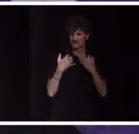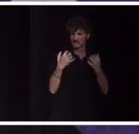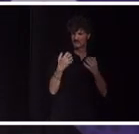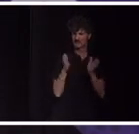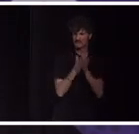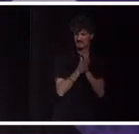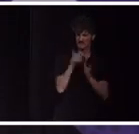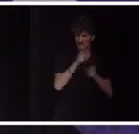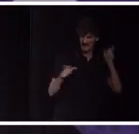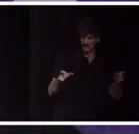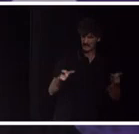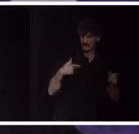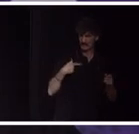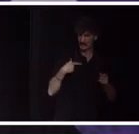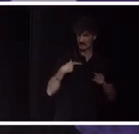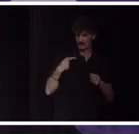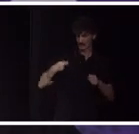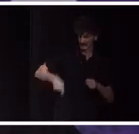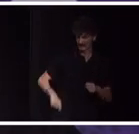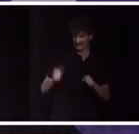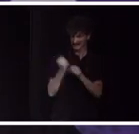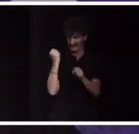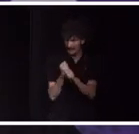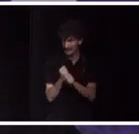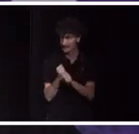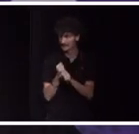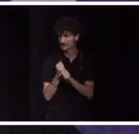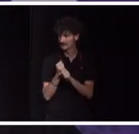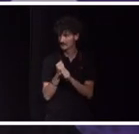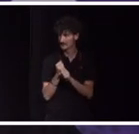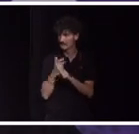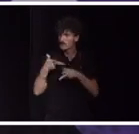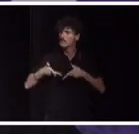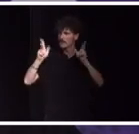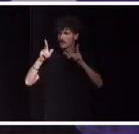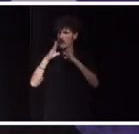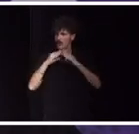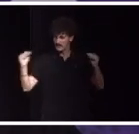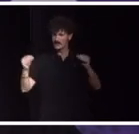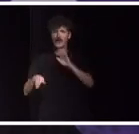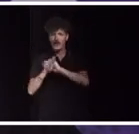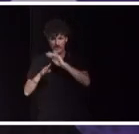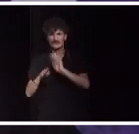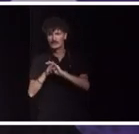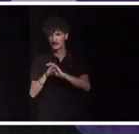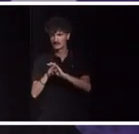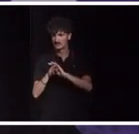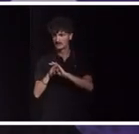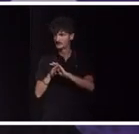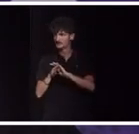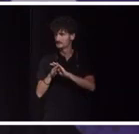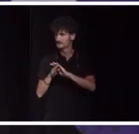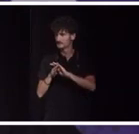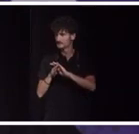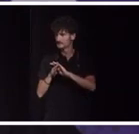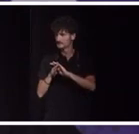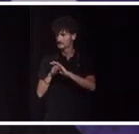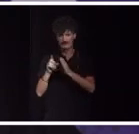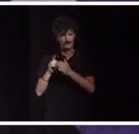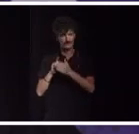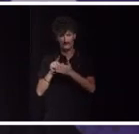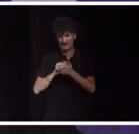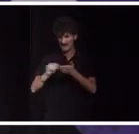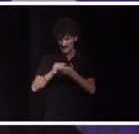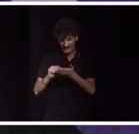a la clase trabajadora que le permitió poder llegar a la universidad y tener uno de los expedientes más brillantes.